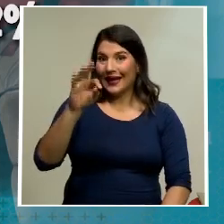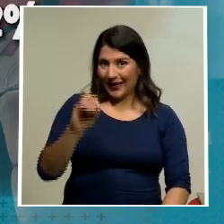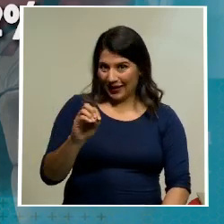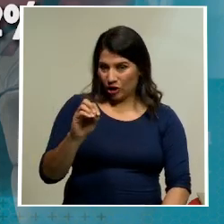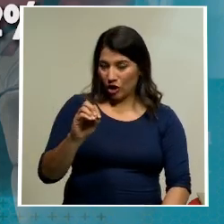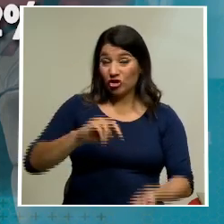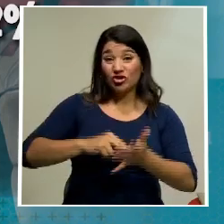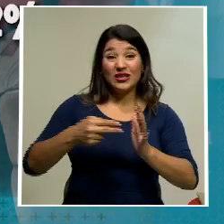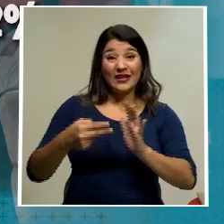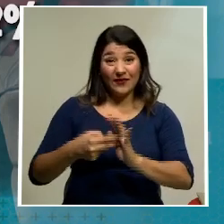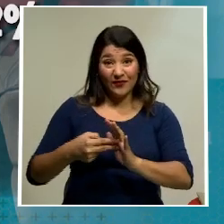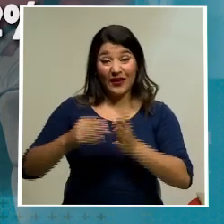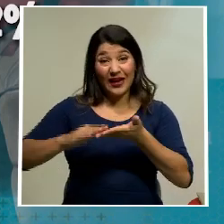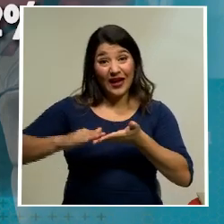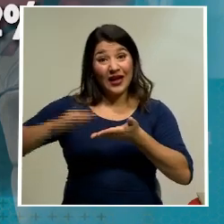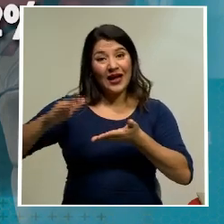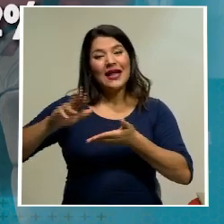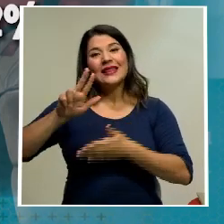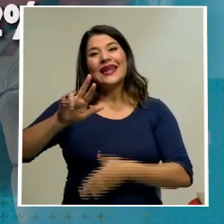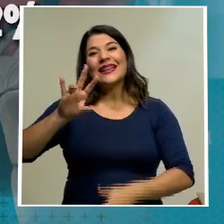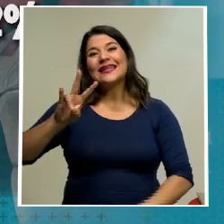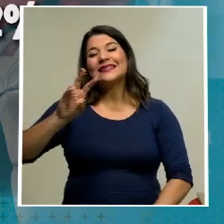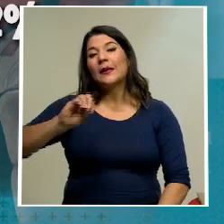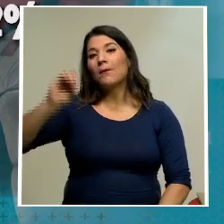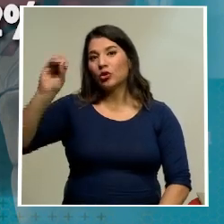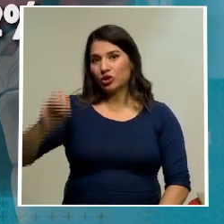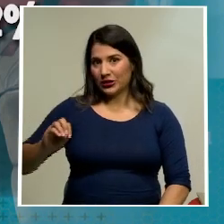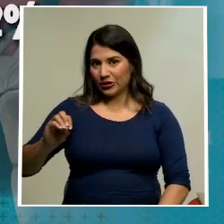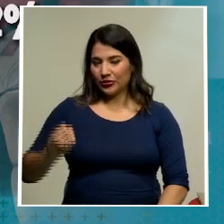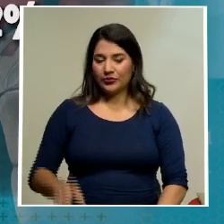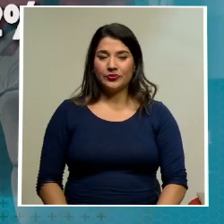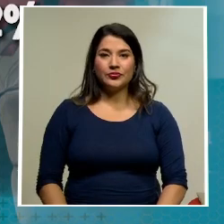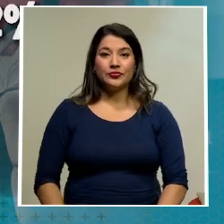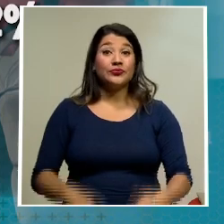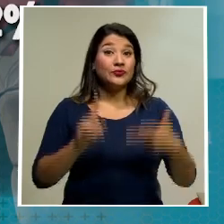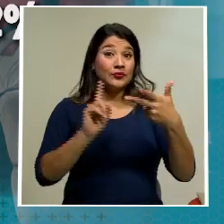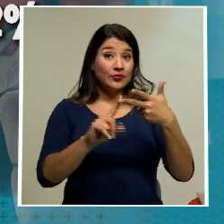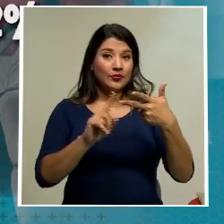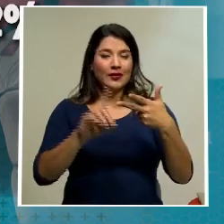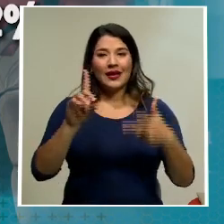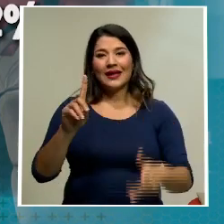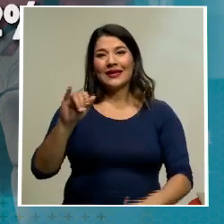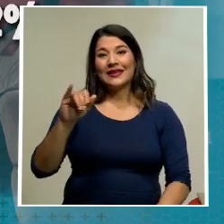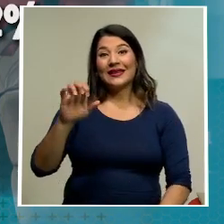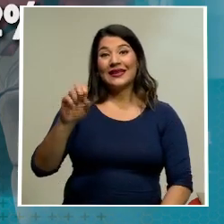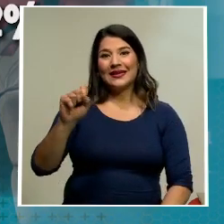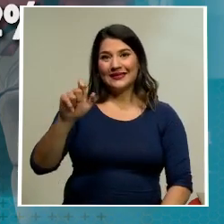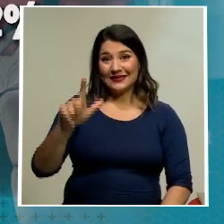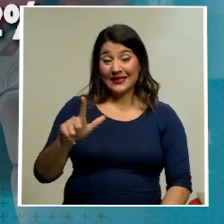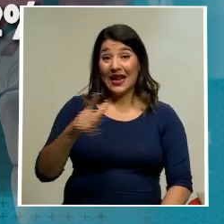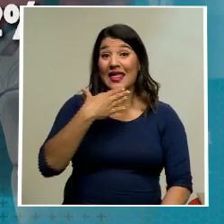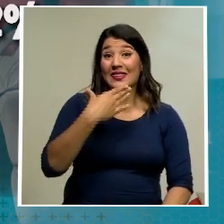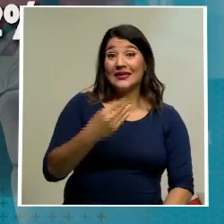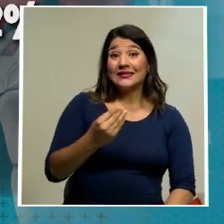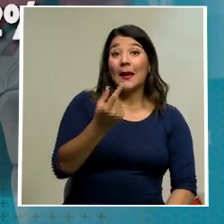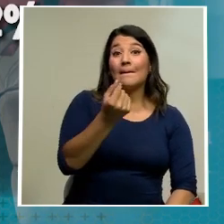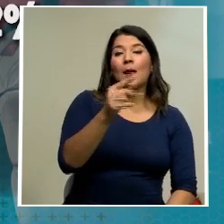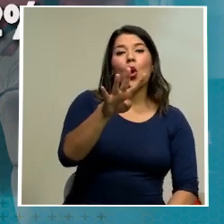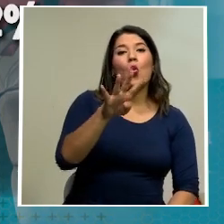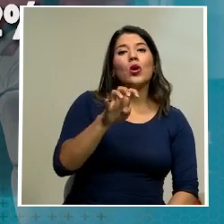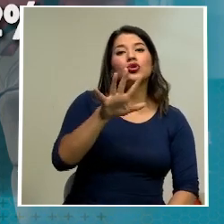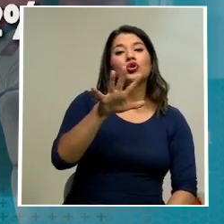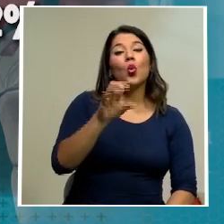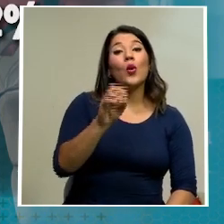un incremento en su precio de un 37%. Y el diésel en diciembre tenía un precio de 450